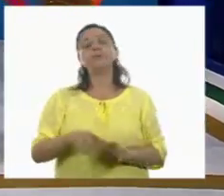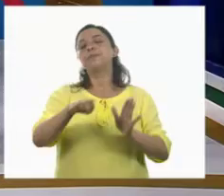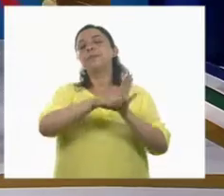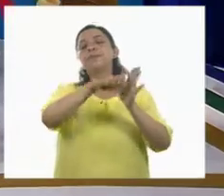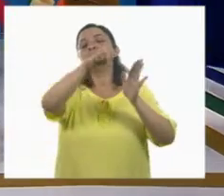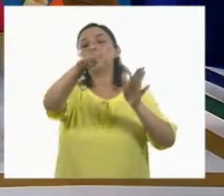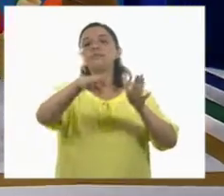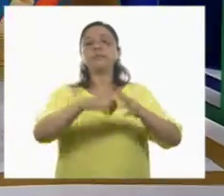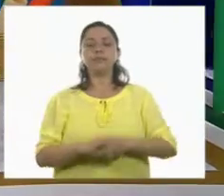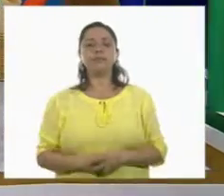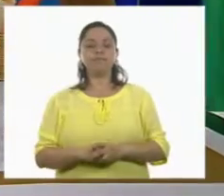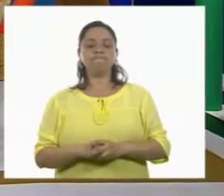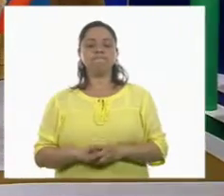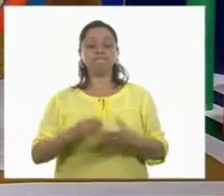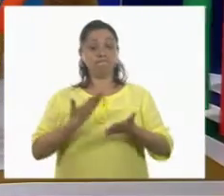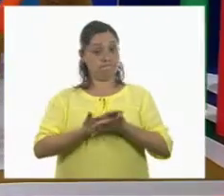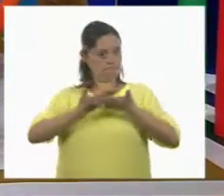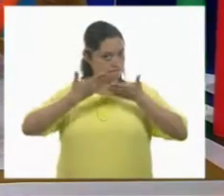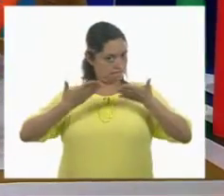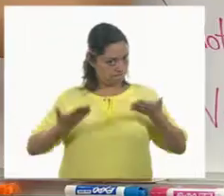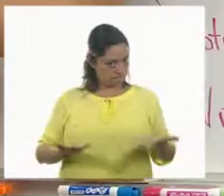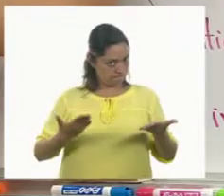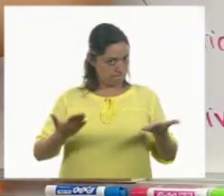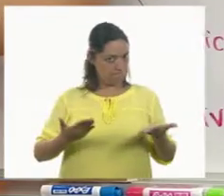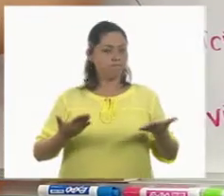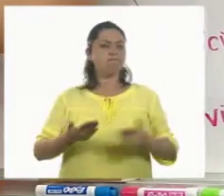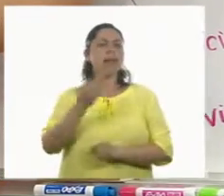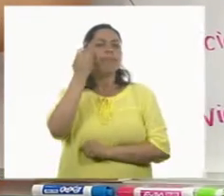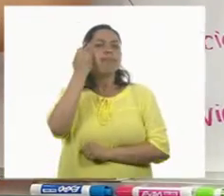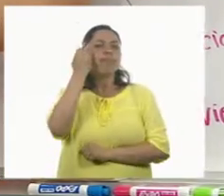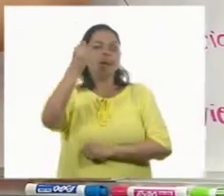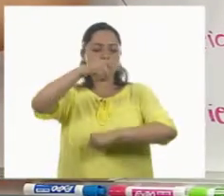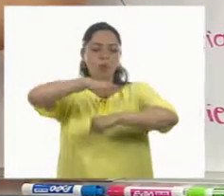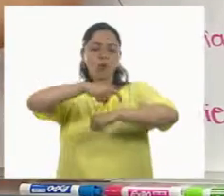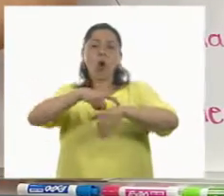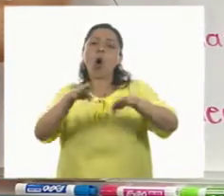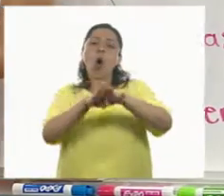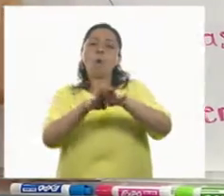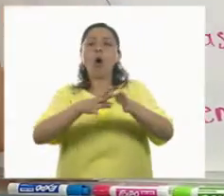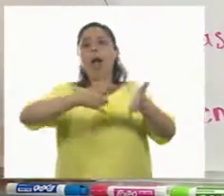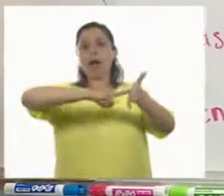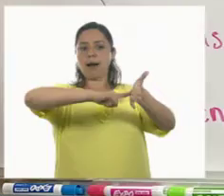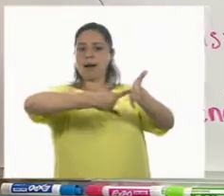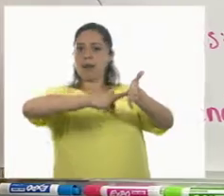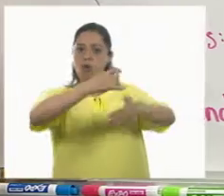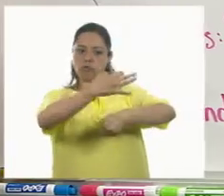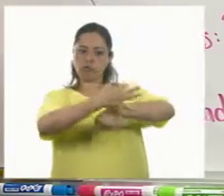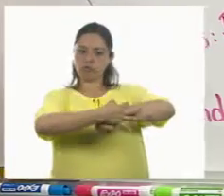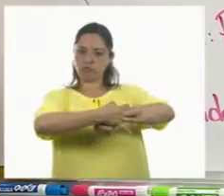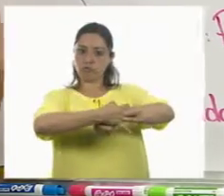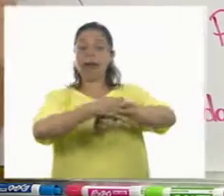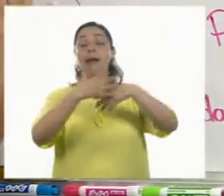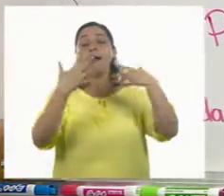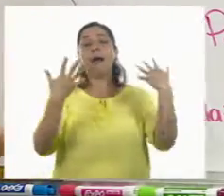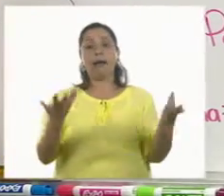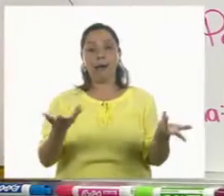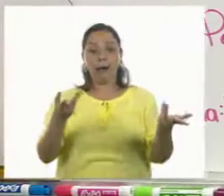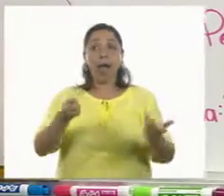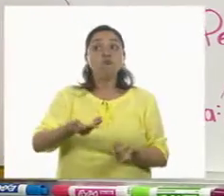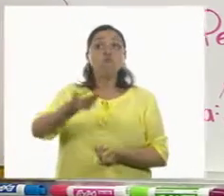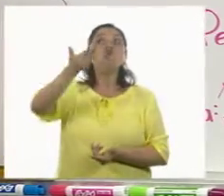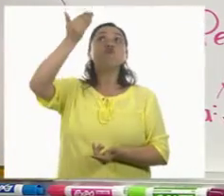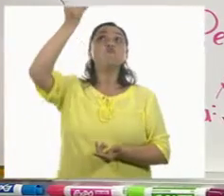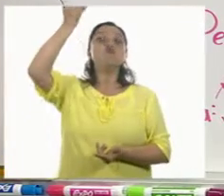ejemplo, actualmente, nosotros, ¿cómo medimos el tiempo, Ale? ¿Con un reloj? Con un reloj. Pues en aquella